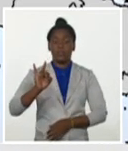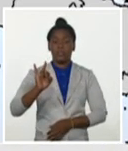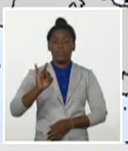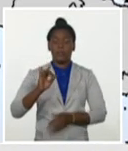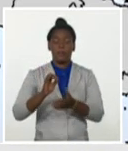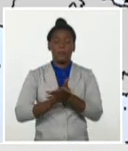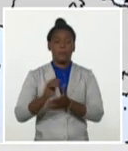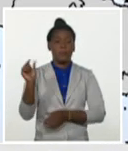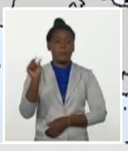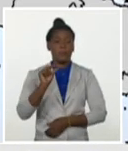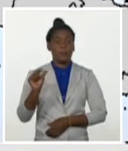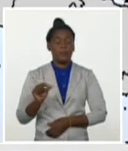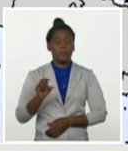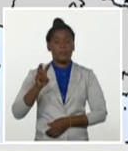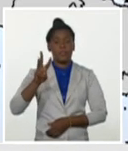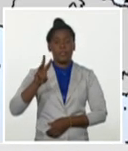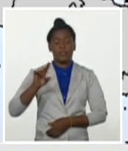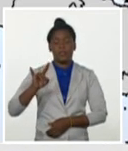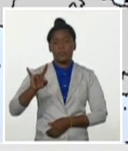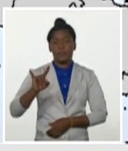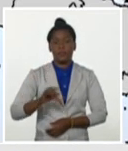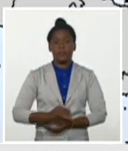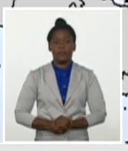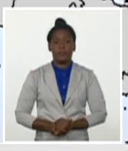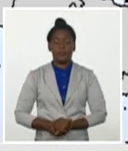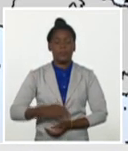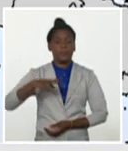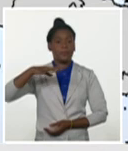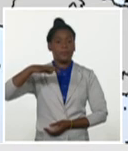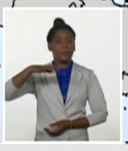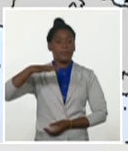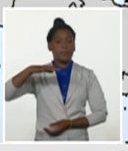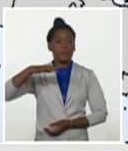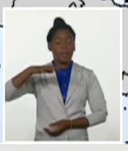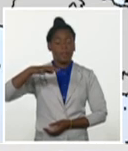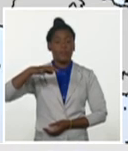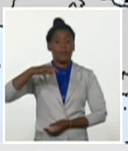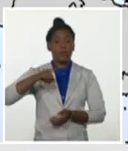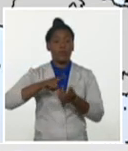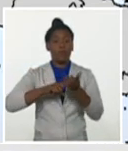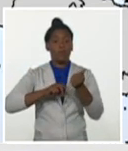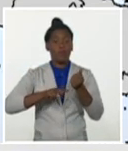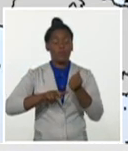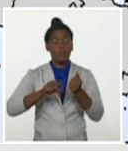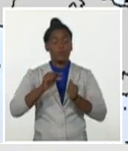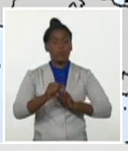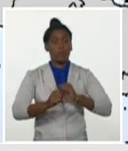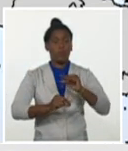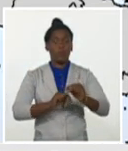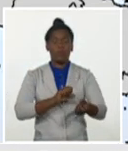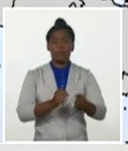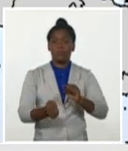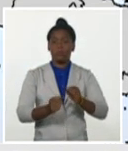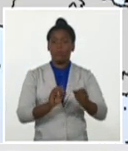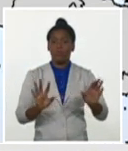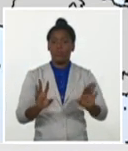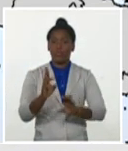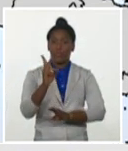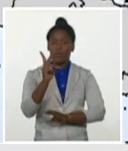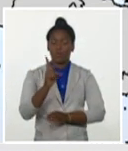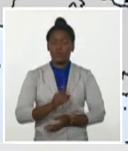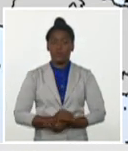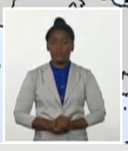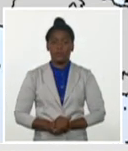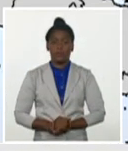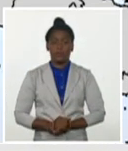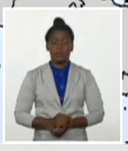Mayabeque 39, Pinar del Río evidenciando un control de la enfermedad con 12 casos ayer, y el